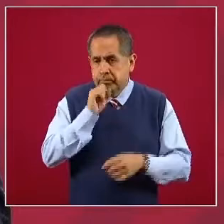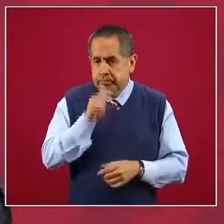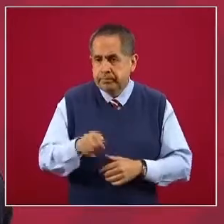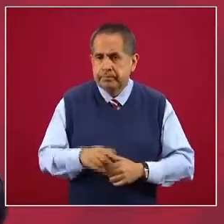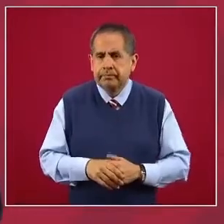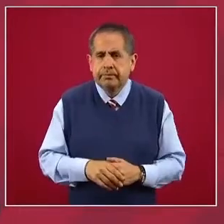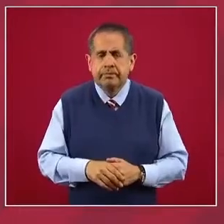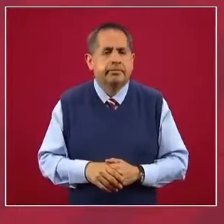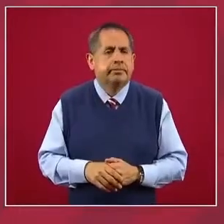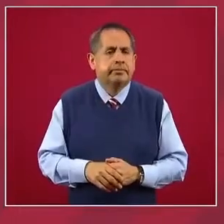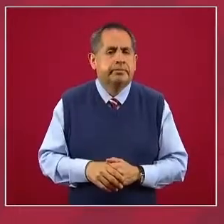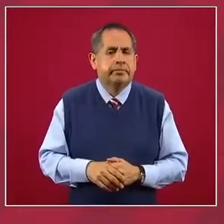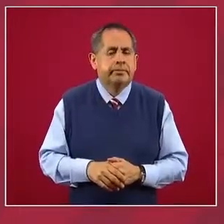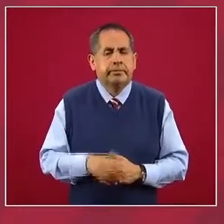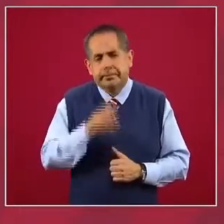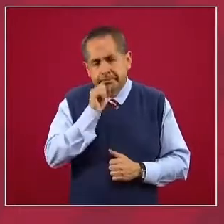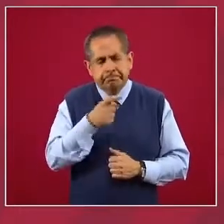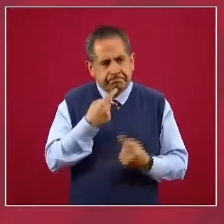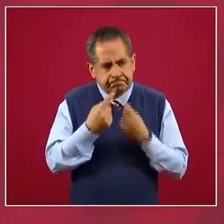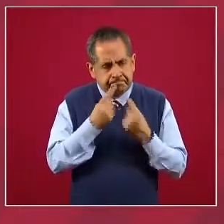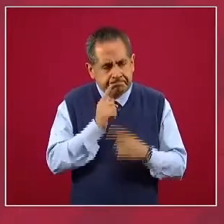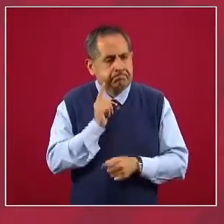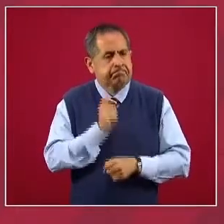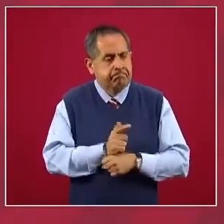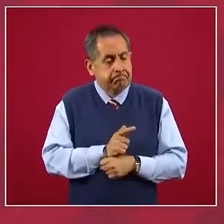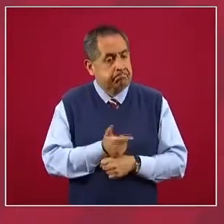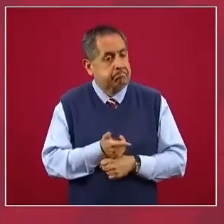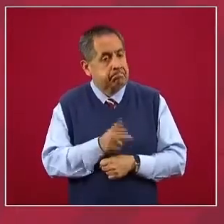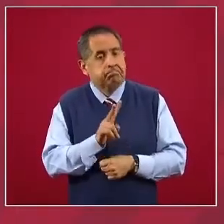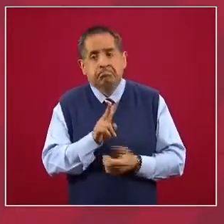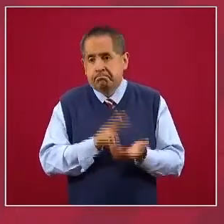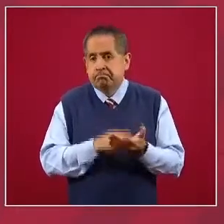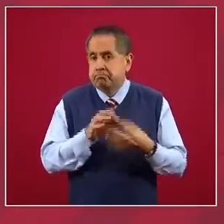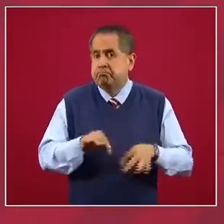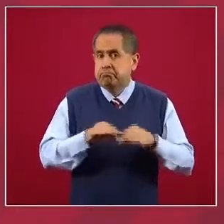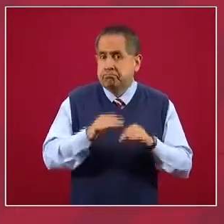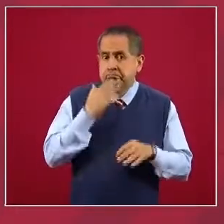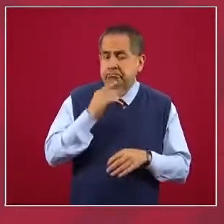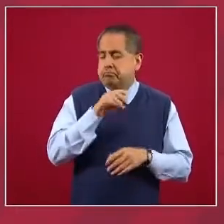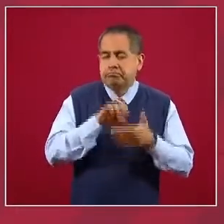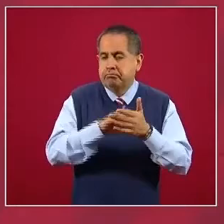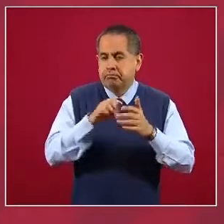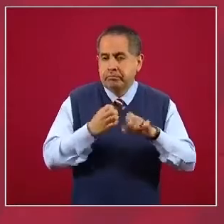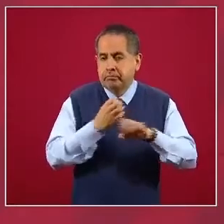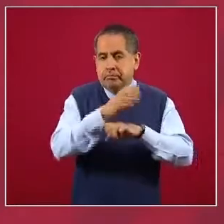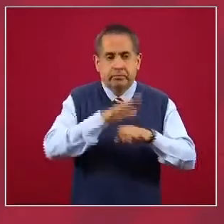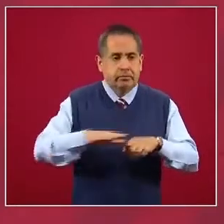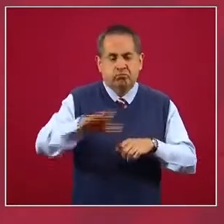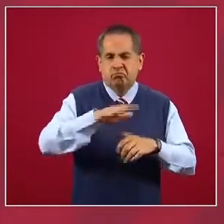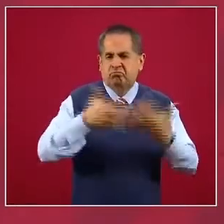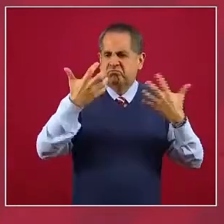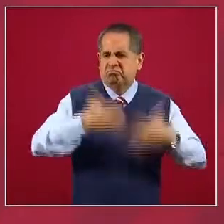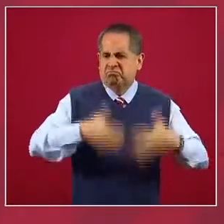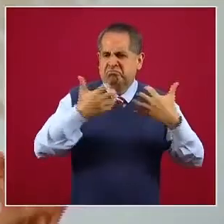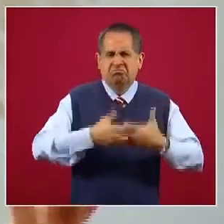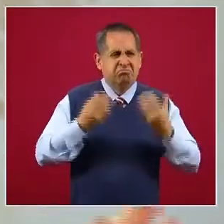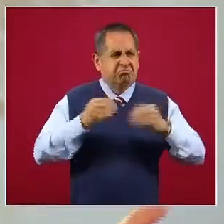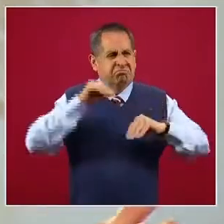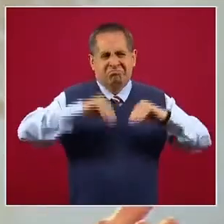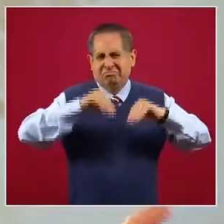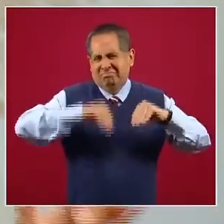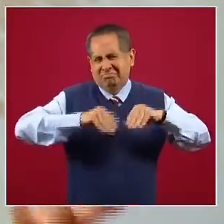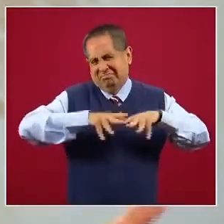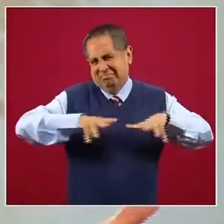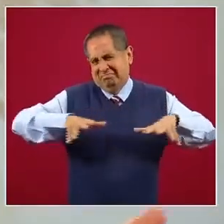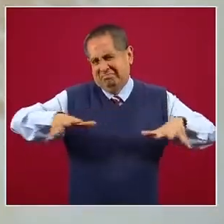y también identificamos experiencias muy valiosas de cómo en un estado que es mayormente industrial, que tiene